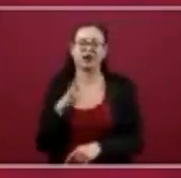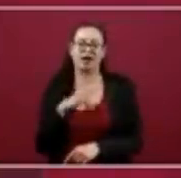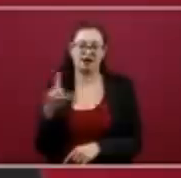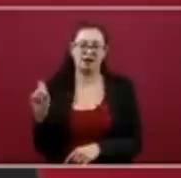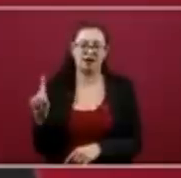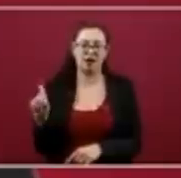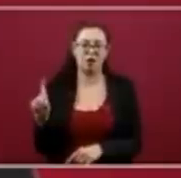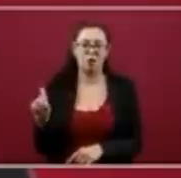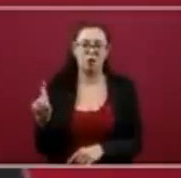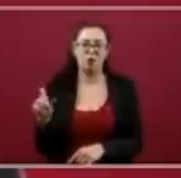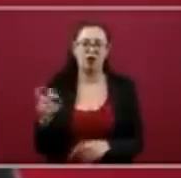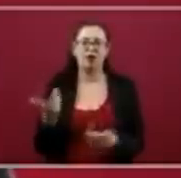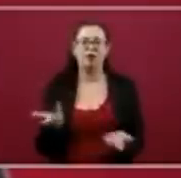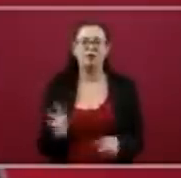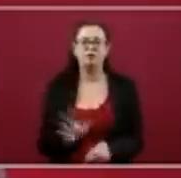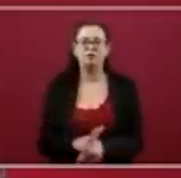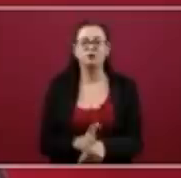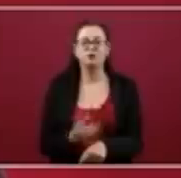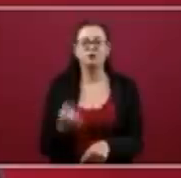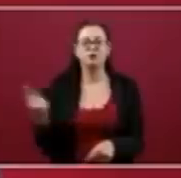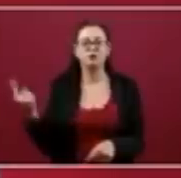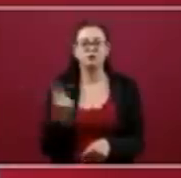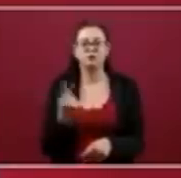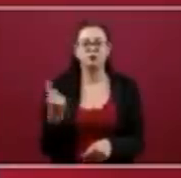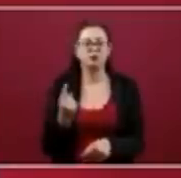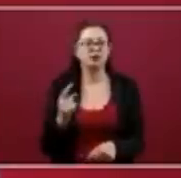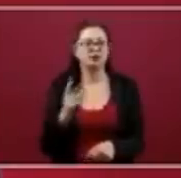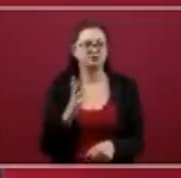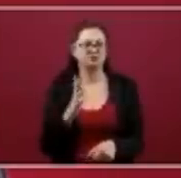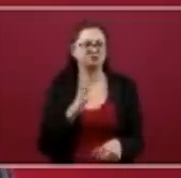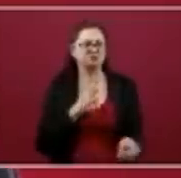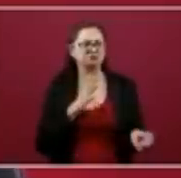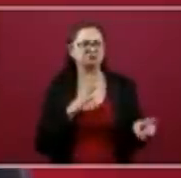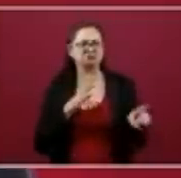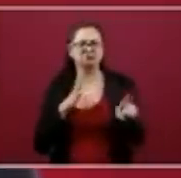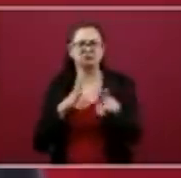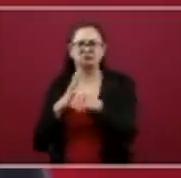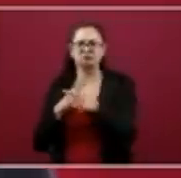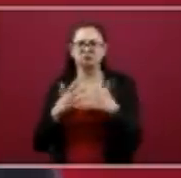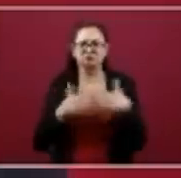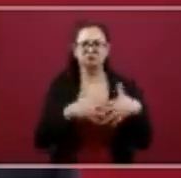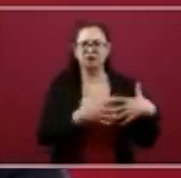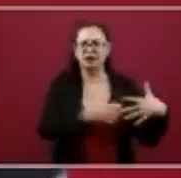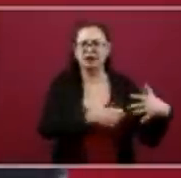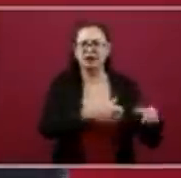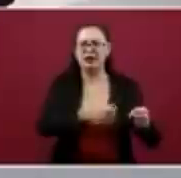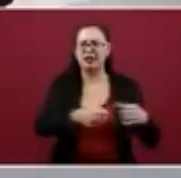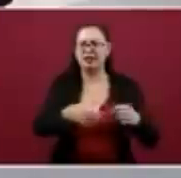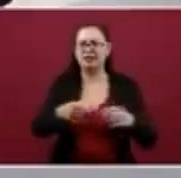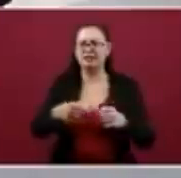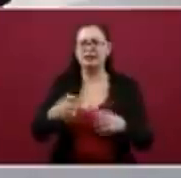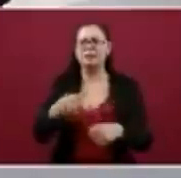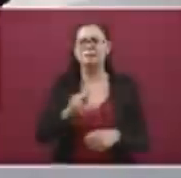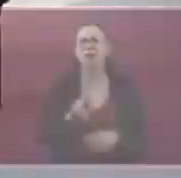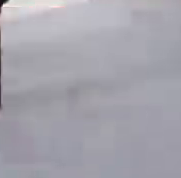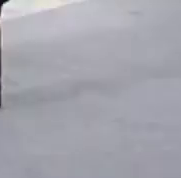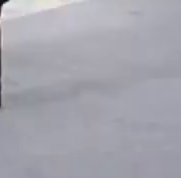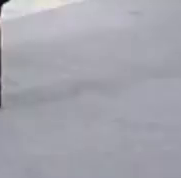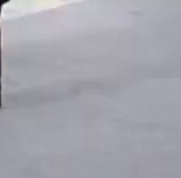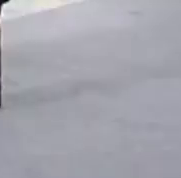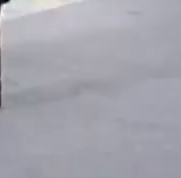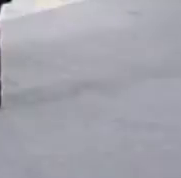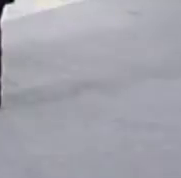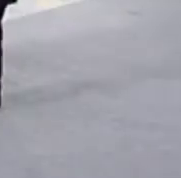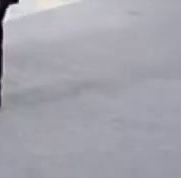porque ya hay cuencas lecheras que no pueden